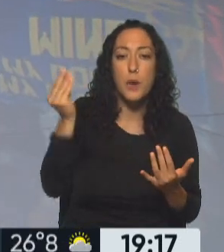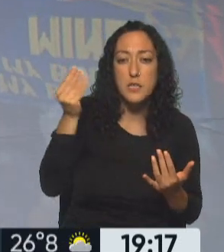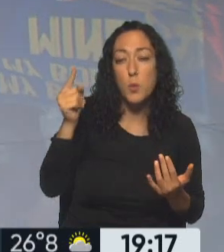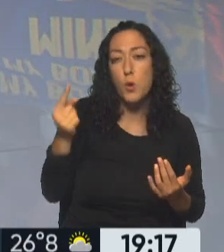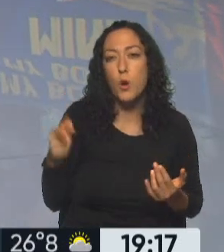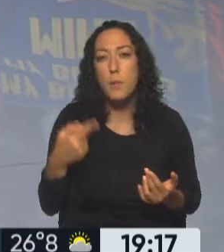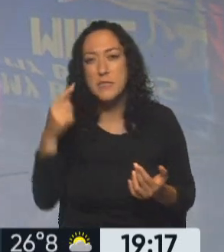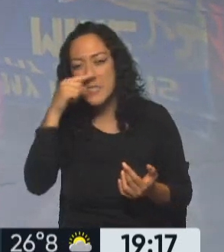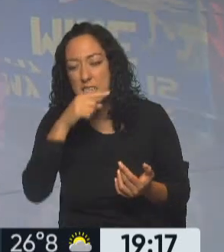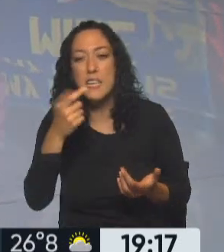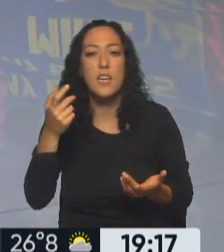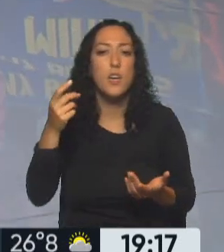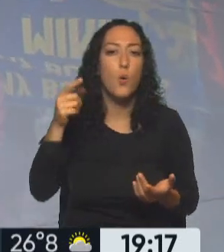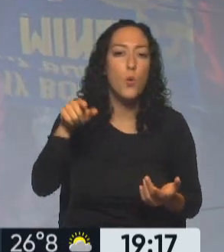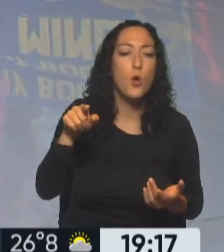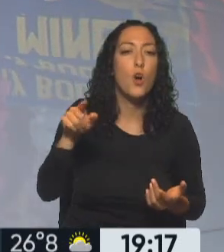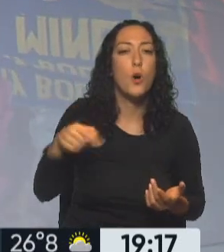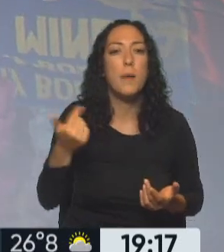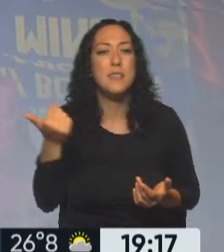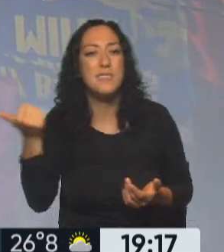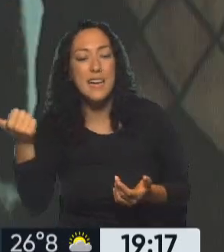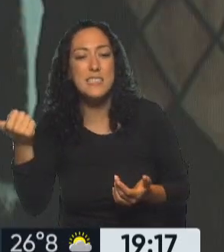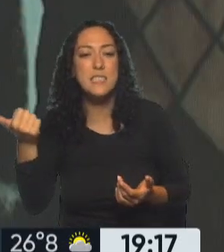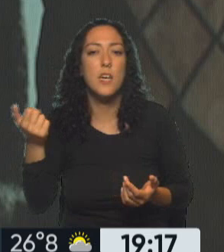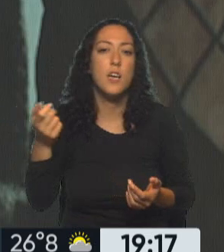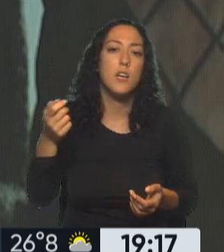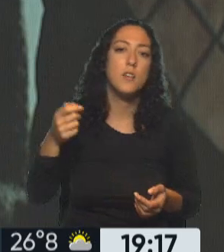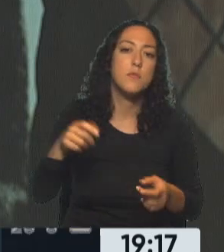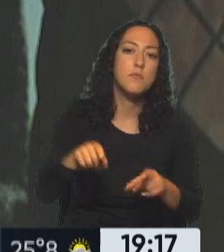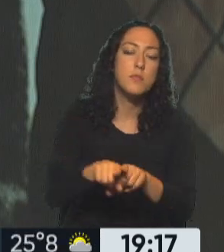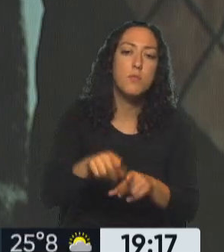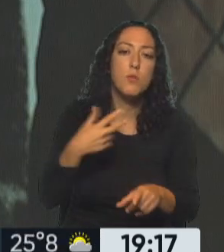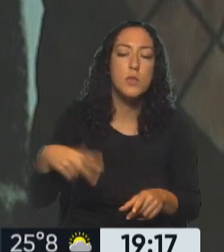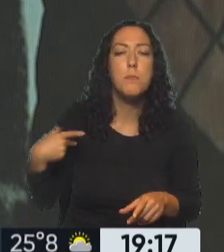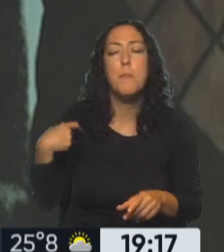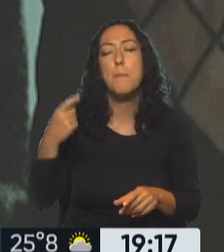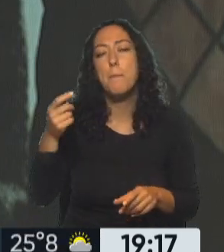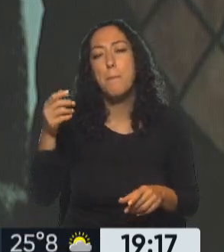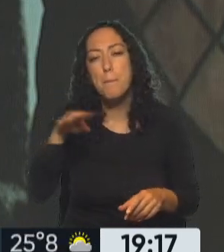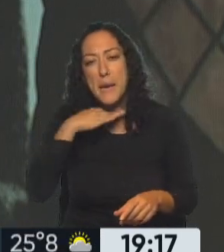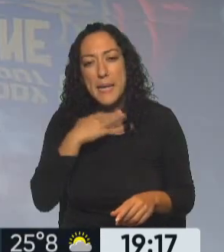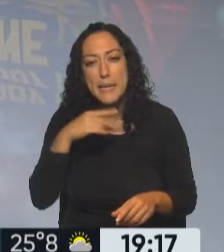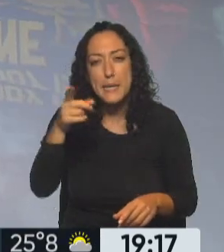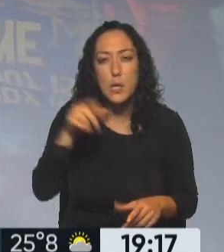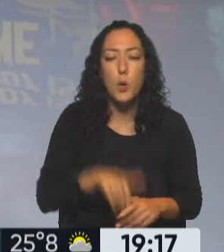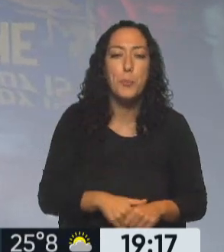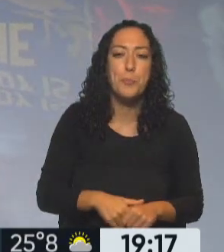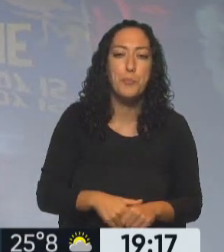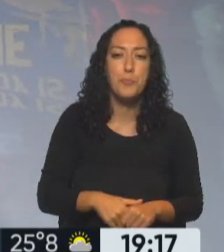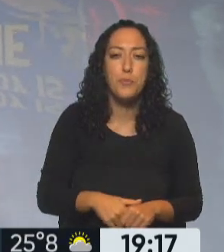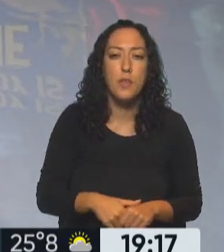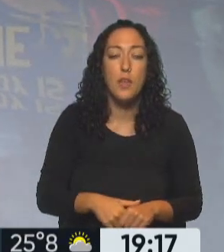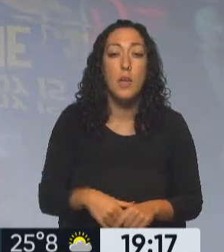Guatemala y México 1,6, y después no varía mucho el porcentaje, es poca la diferencia. violencia. En México de pronto tenemos que hablar de